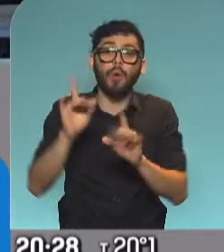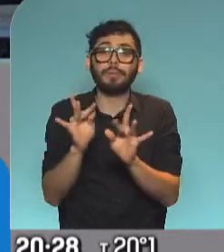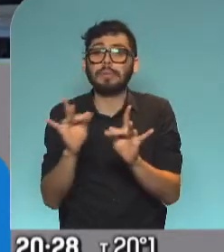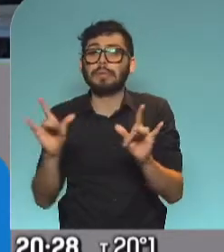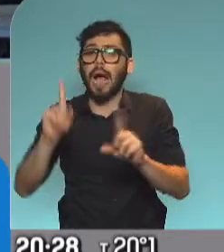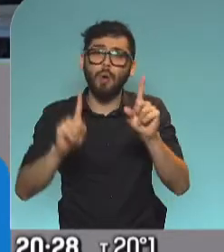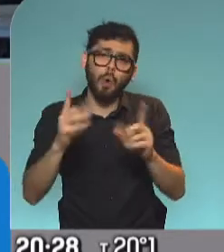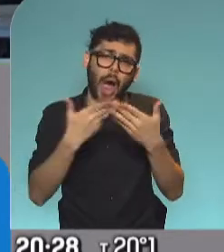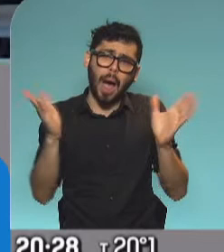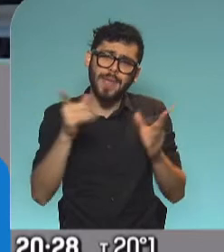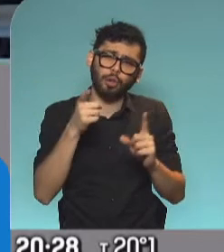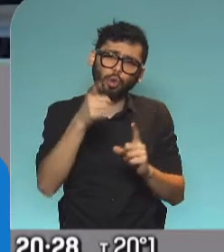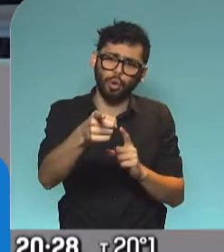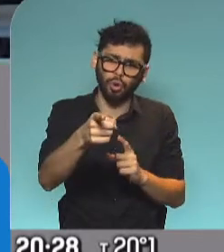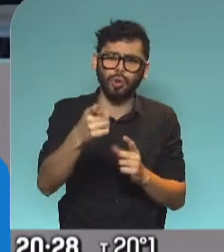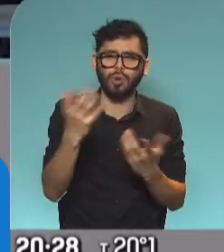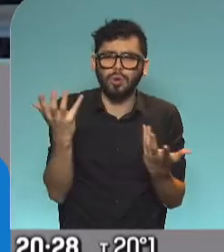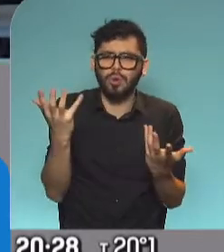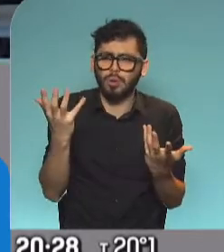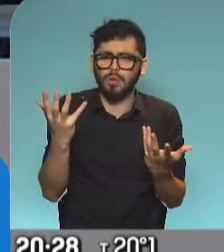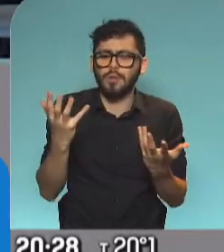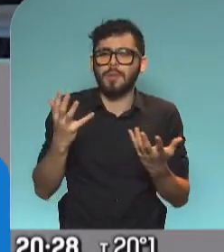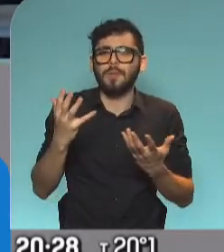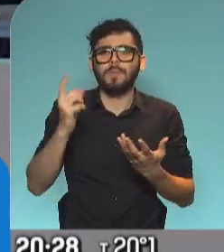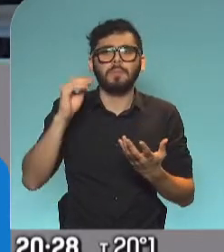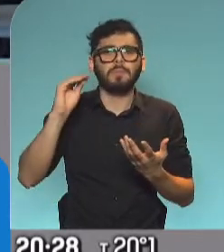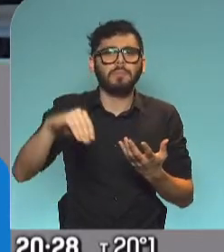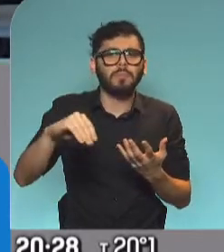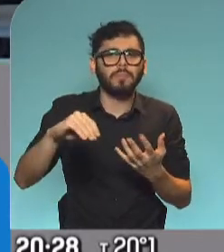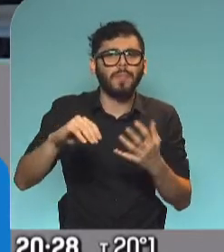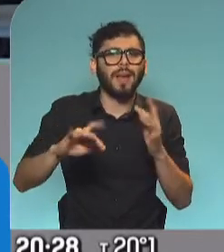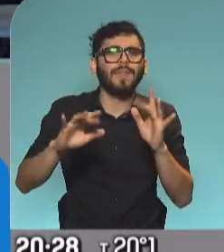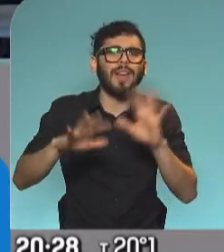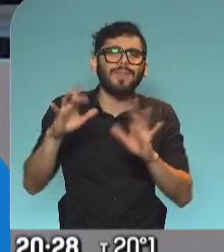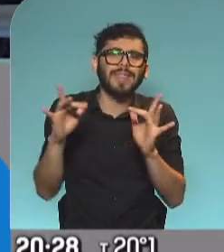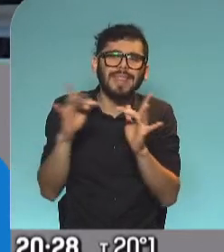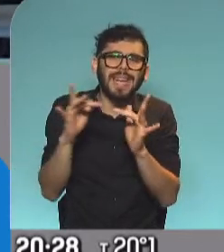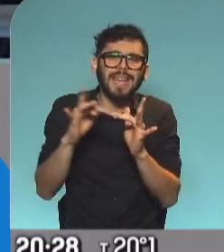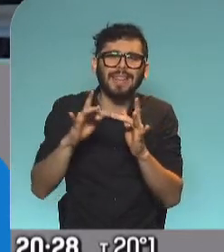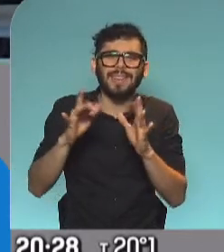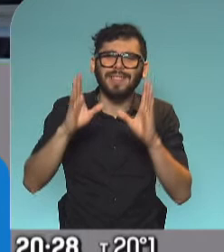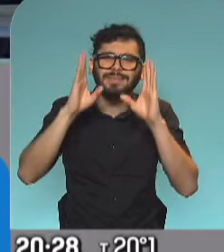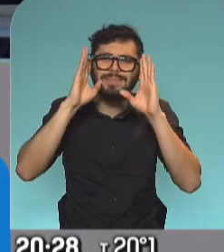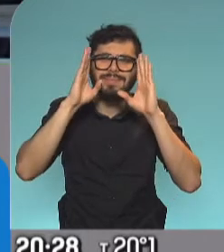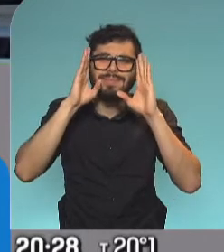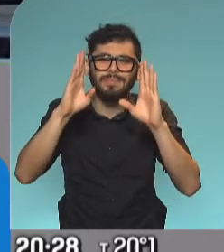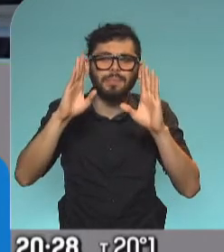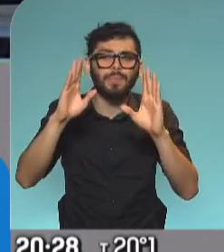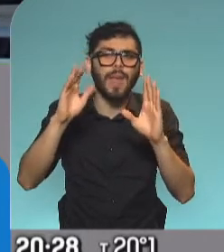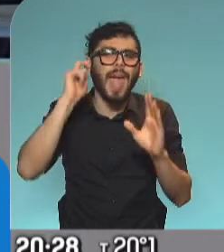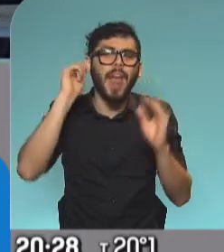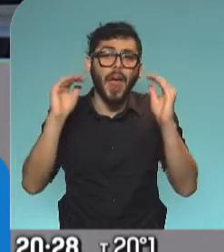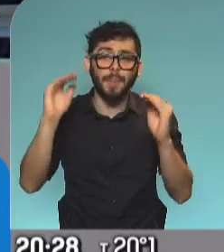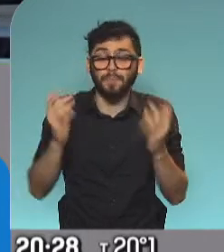directamente abiertos, que hasta incluso en las redes sociales se trata de llegar a un determinado rango etario. Uh-huh. Y TikTok puede llegar a